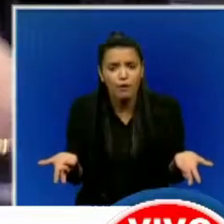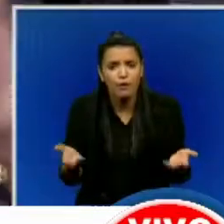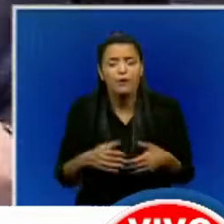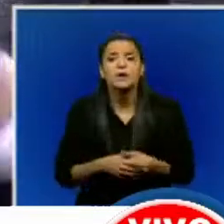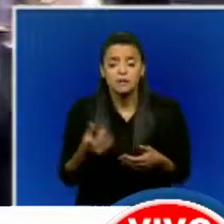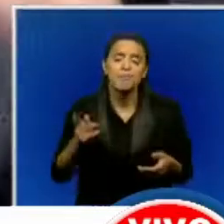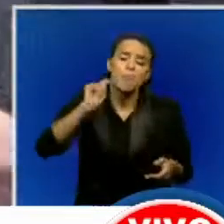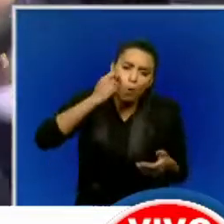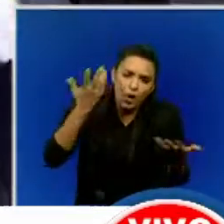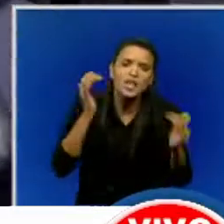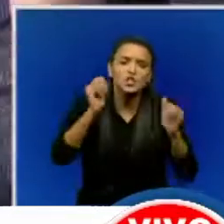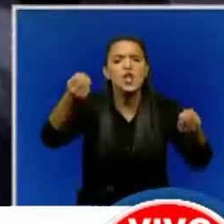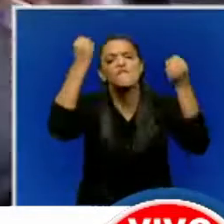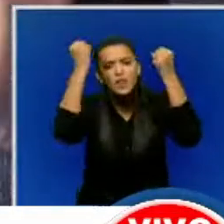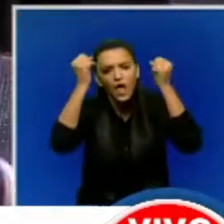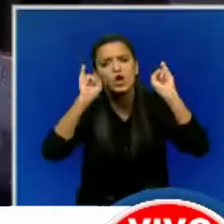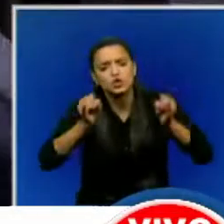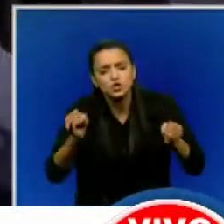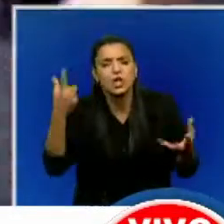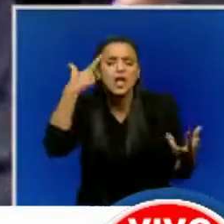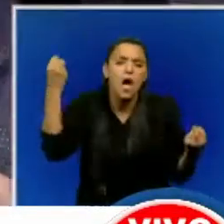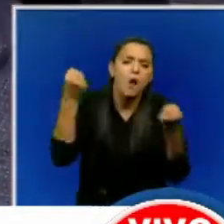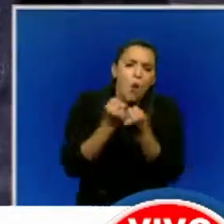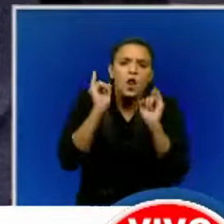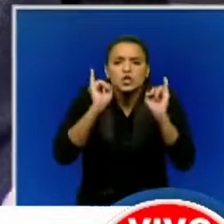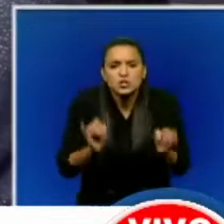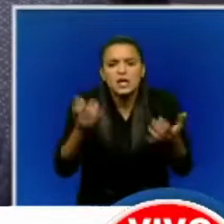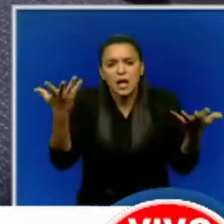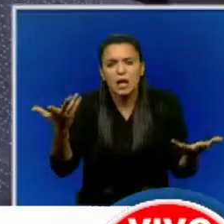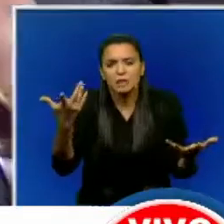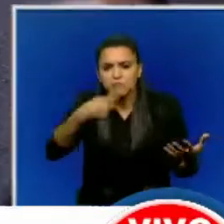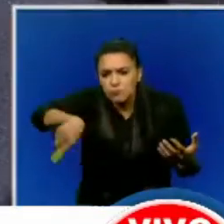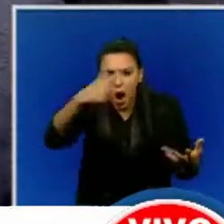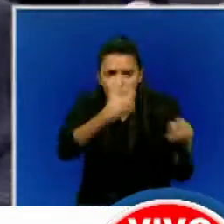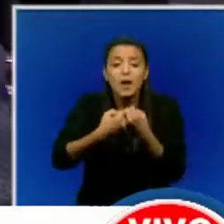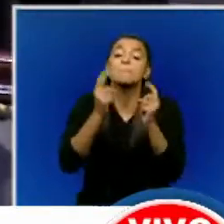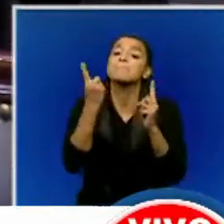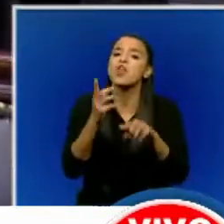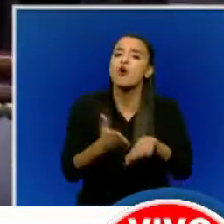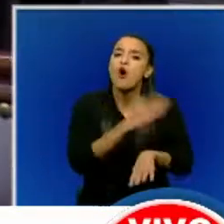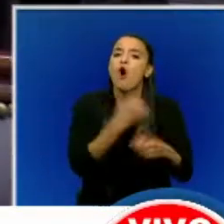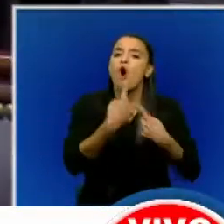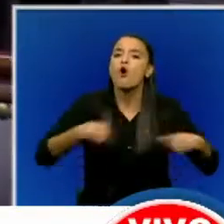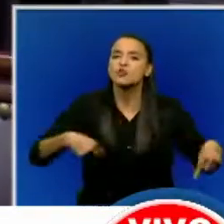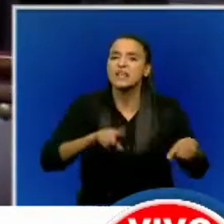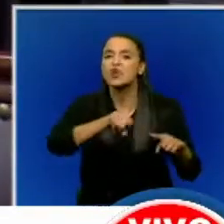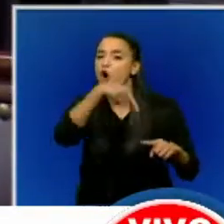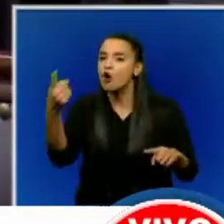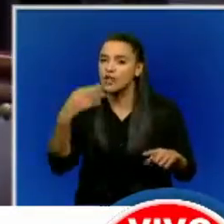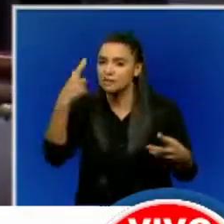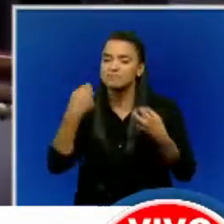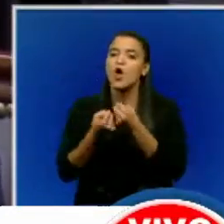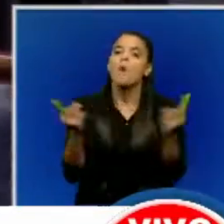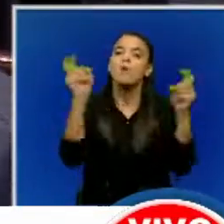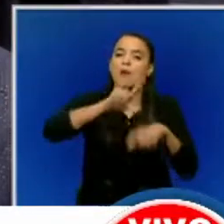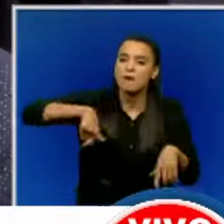Está bonito, celebro, bueno, como dijo, no hay nada que celebrar, pero que se hayan puesto de acuerdo. Hay que ponerse de acuerdo con las otras cosas. los problemas sociales